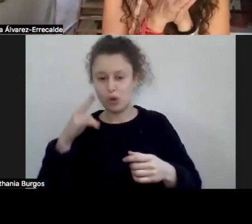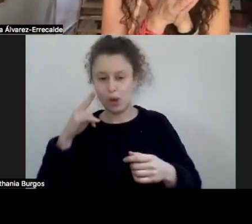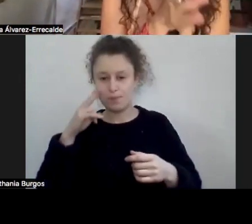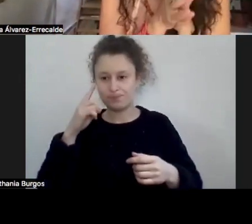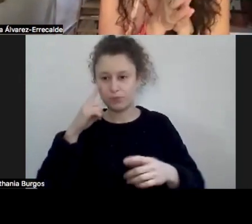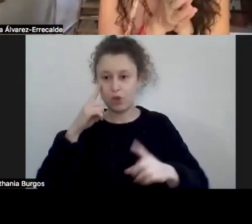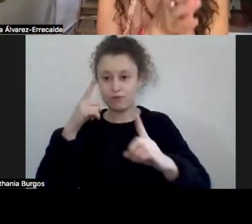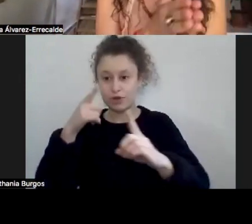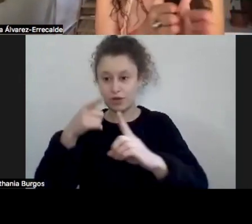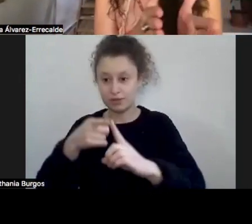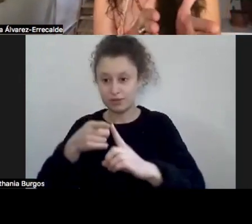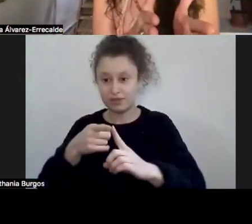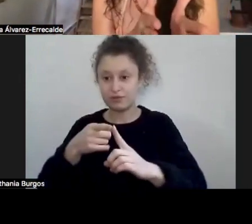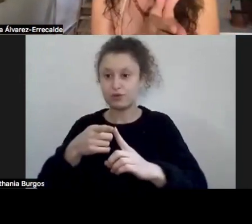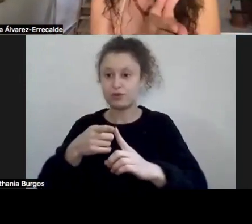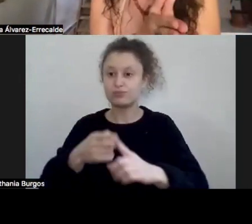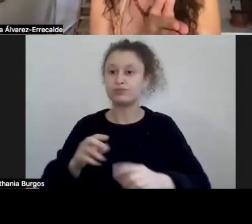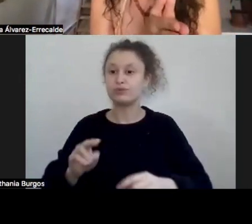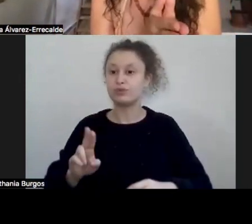y Joaco,